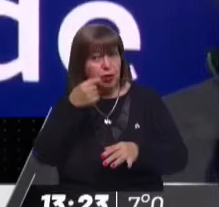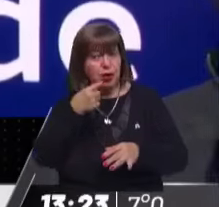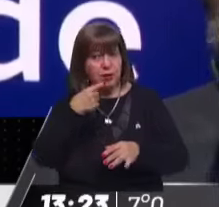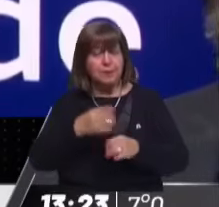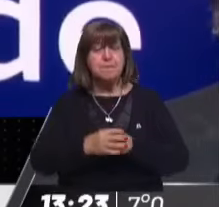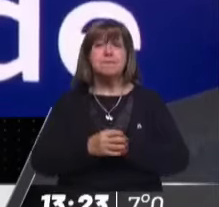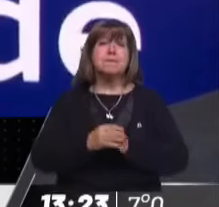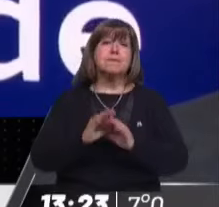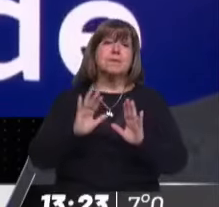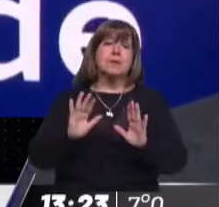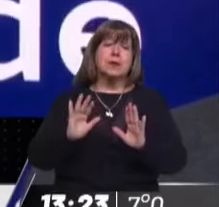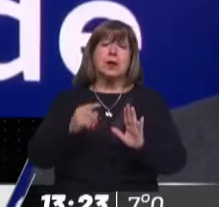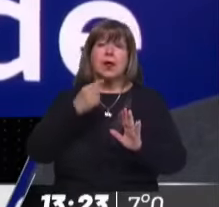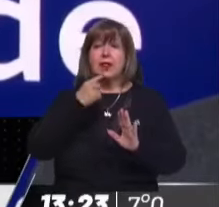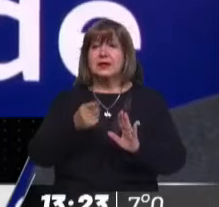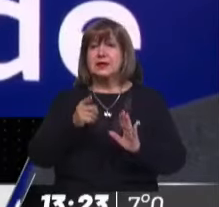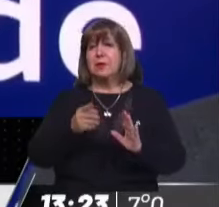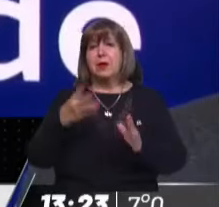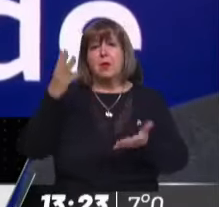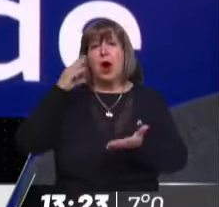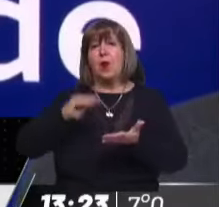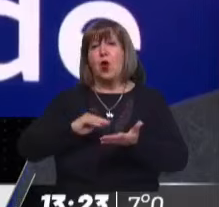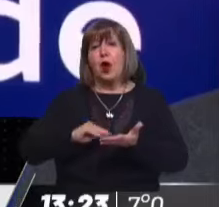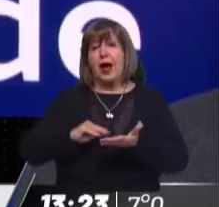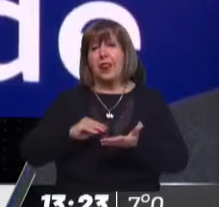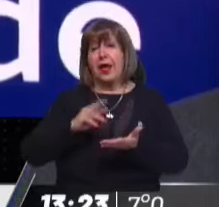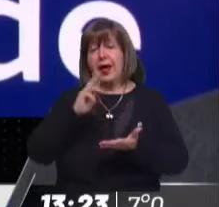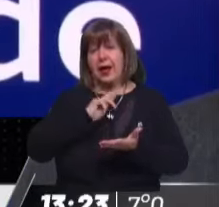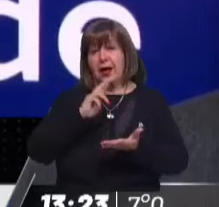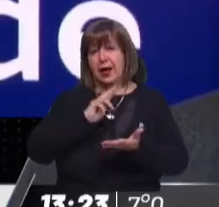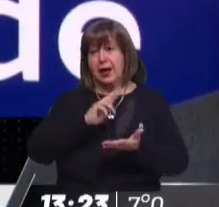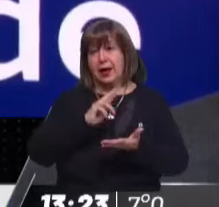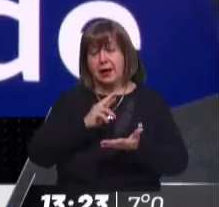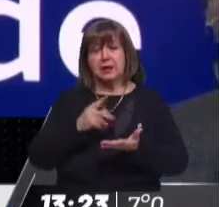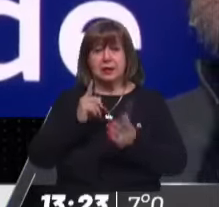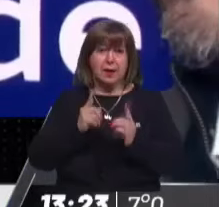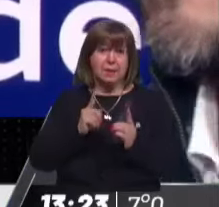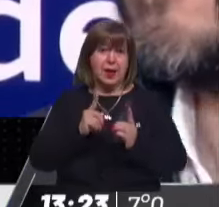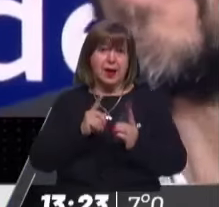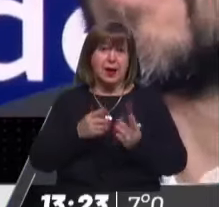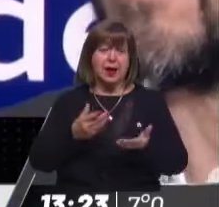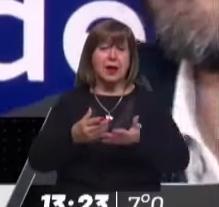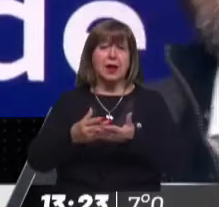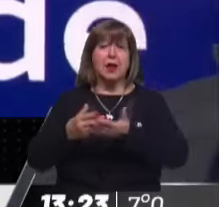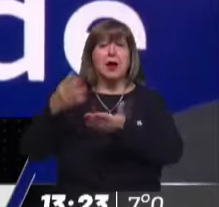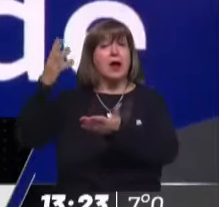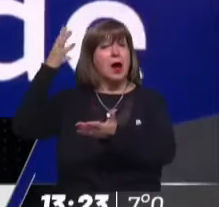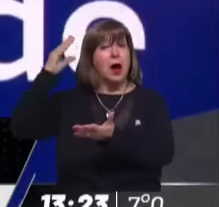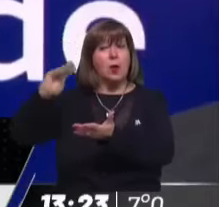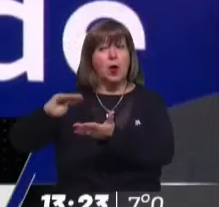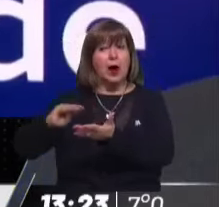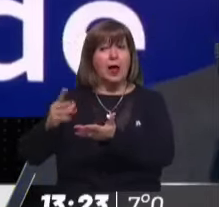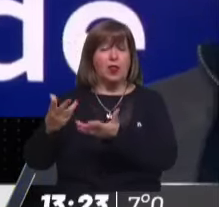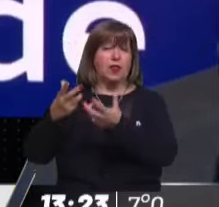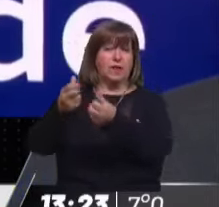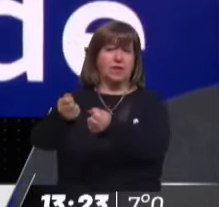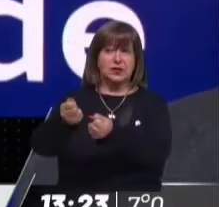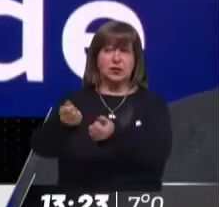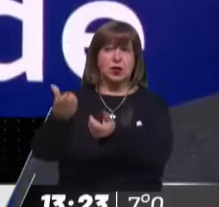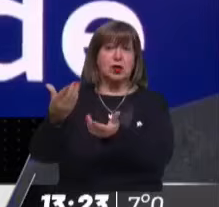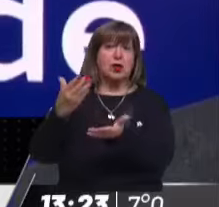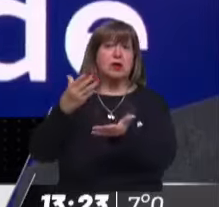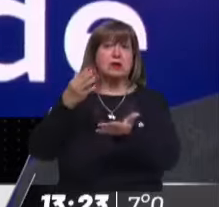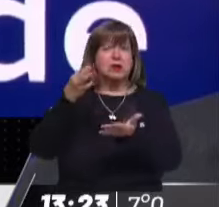que la defensa ofrecerá sus testigos, el Ministerio Público Fiscal también tiene los suyos.